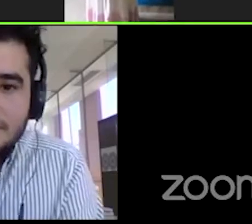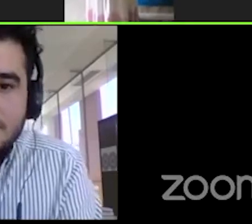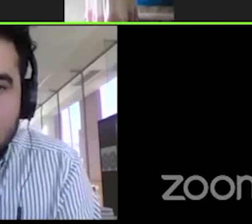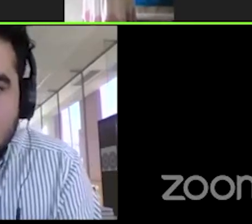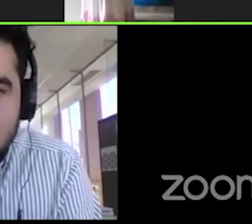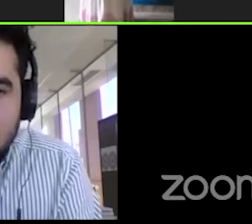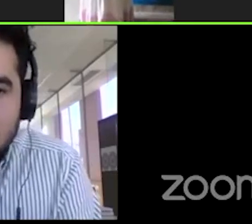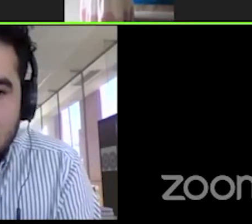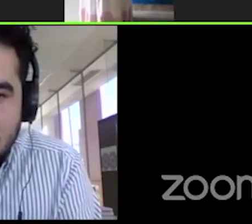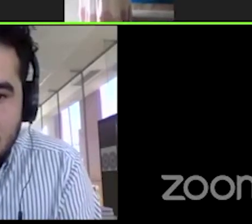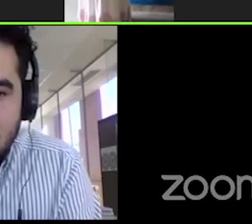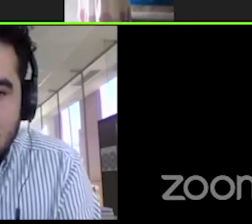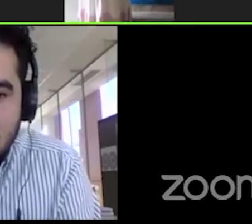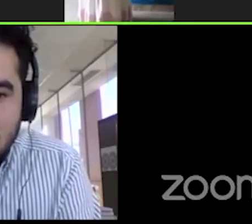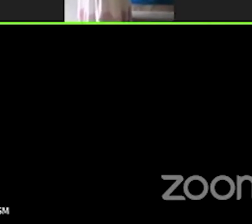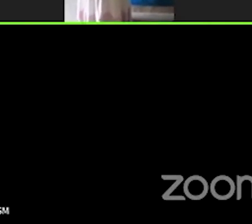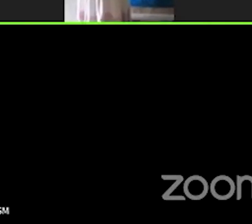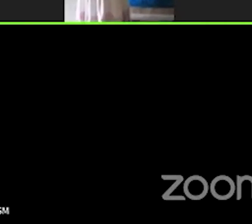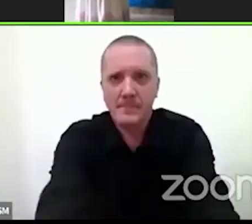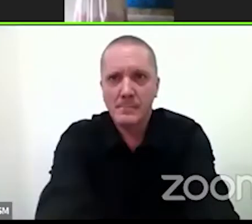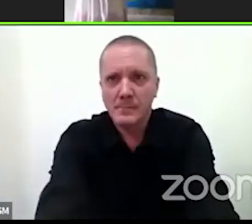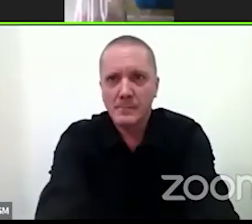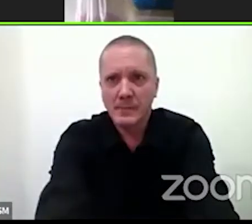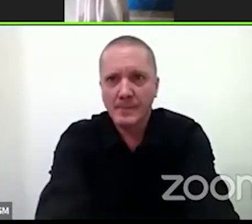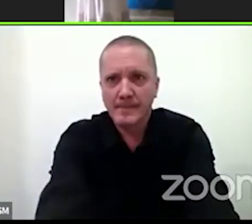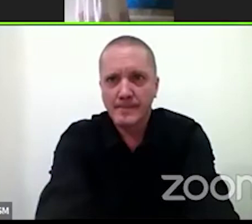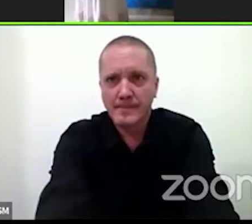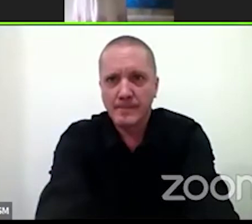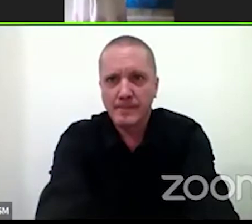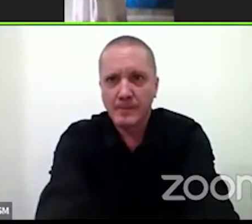armas para resistir, para existir.